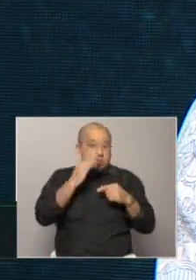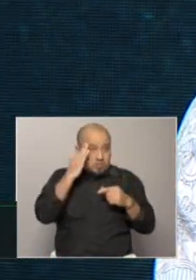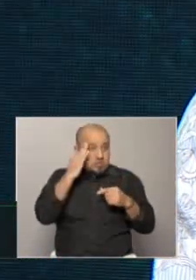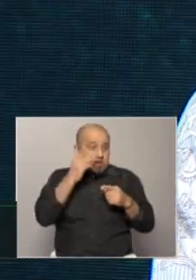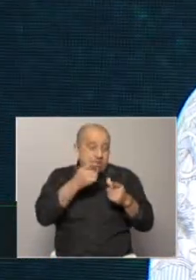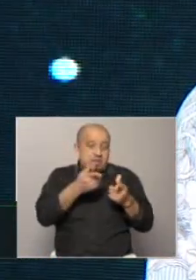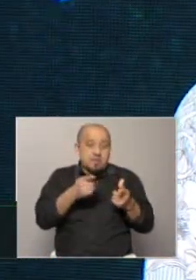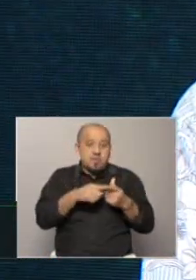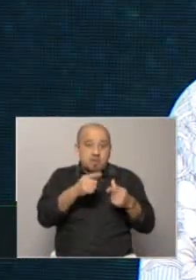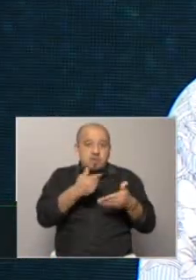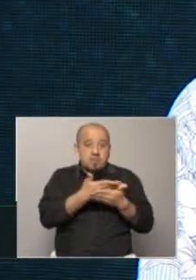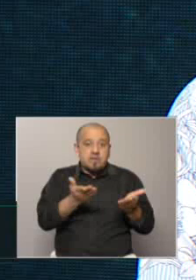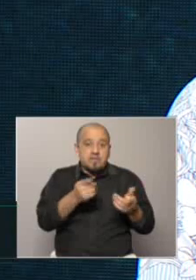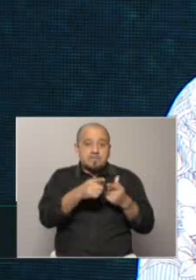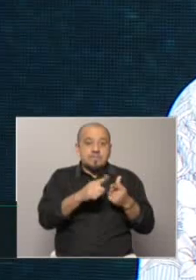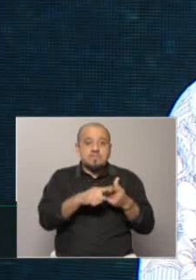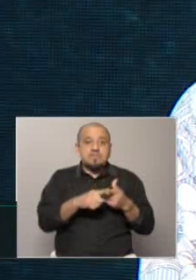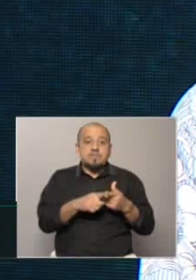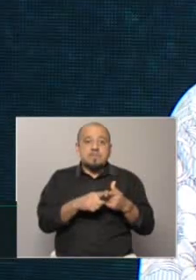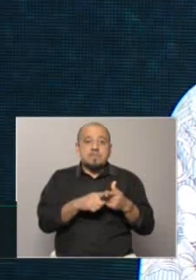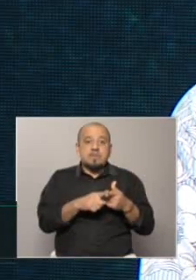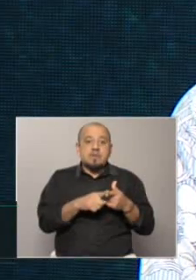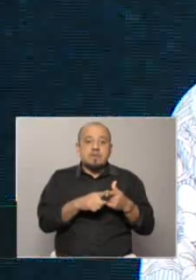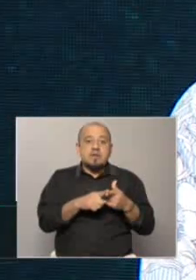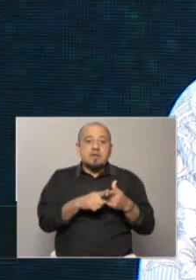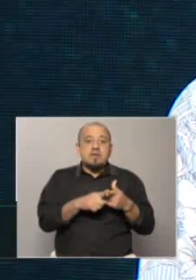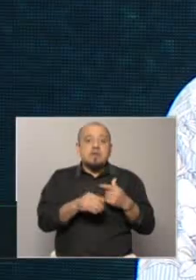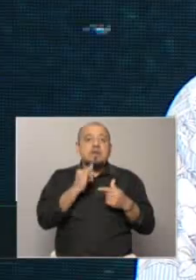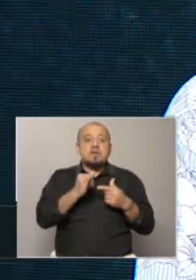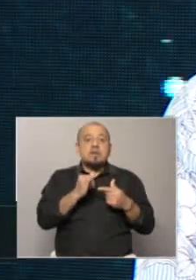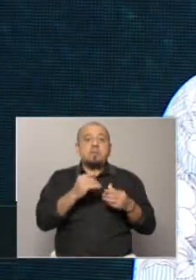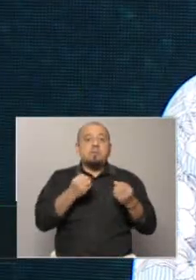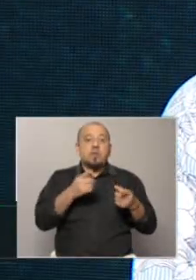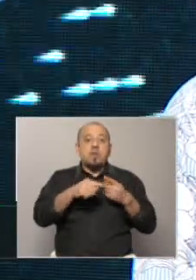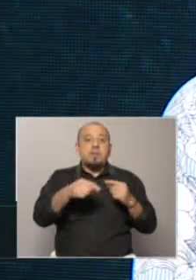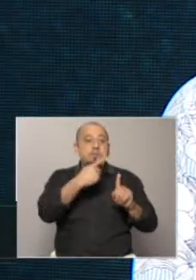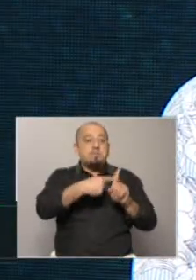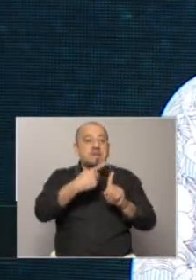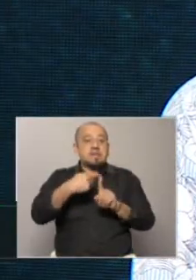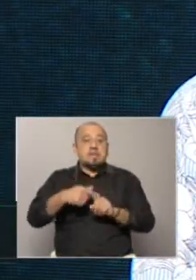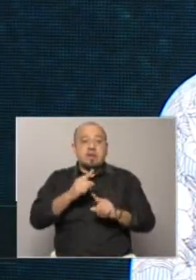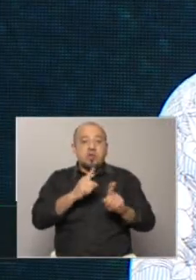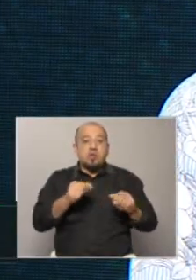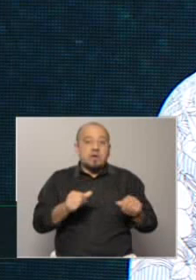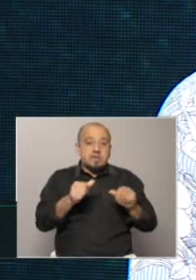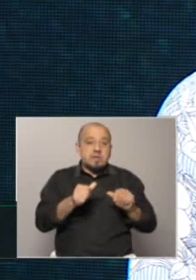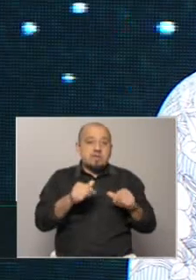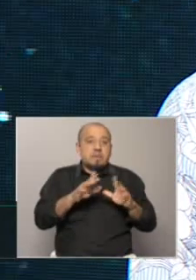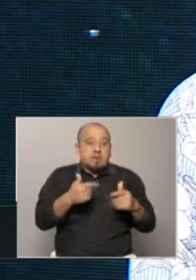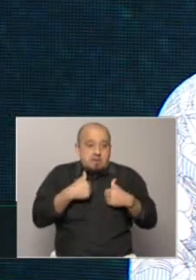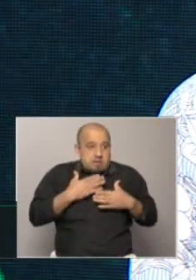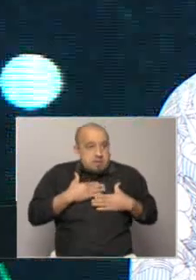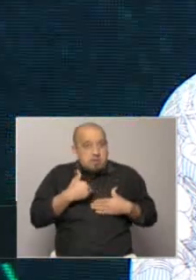hacían, lo señalaban ahí en este informe. Sí, el hecho de que pasen tantos meses y uno no esté haciendo la tarea para la que